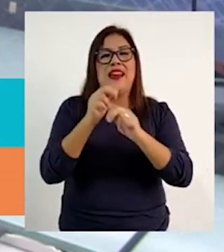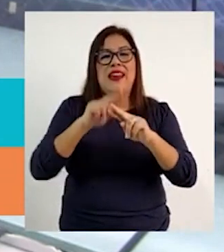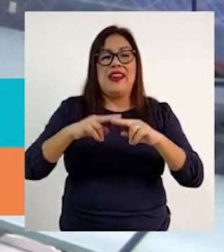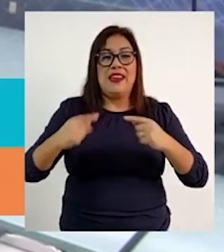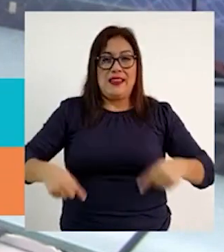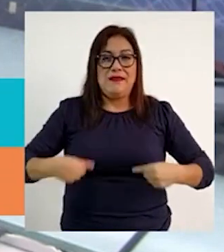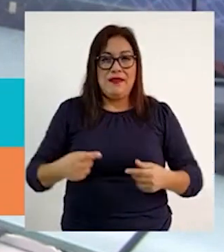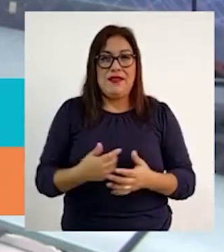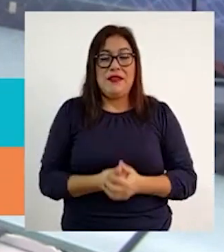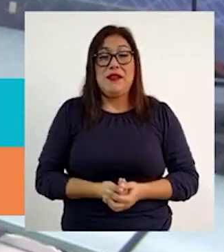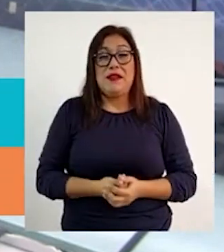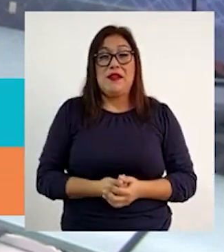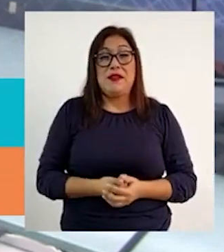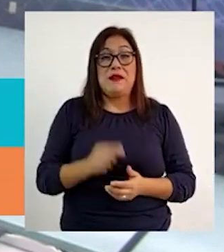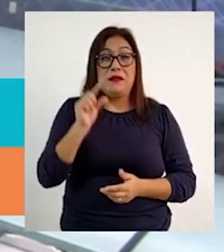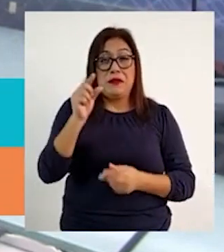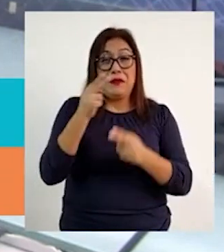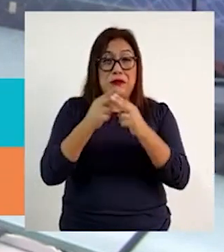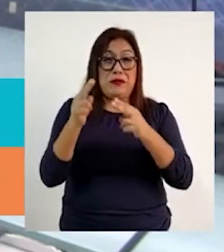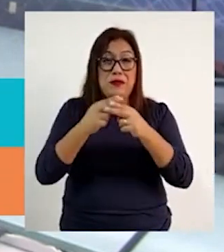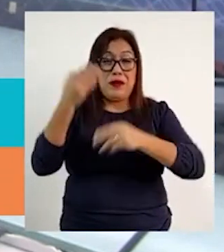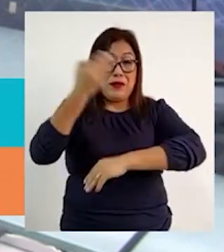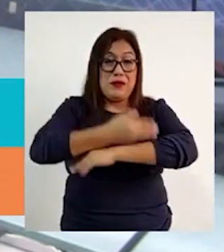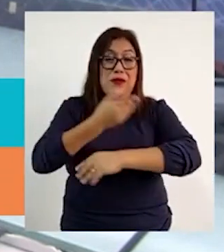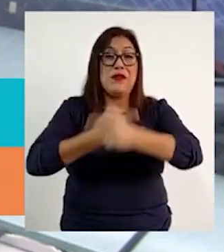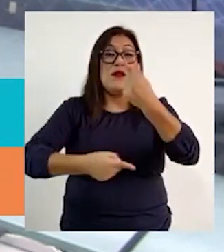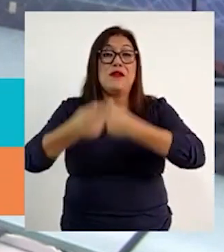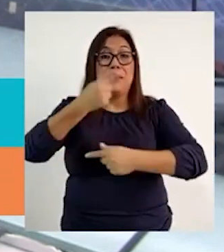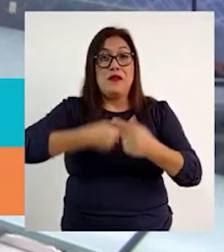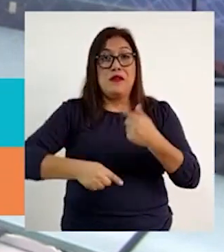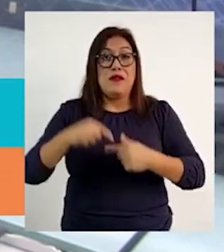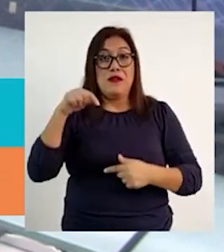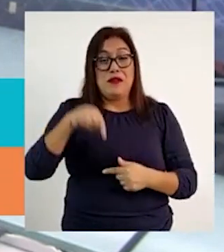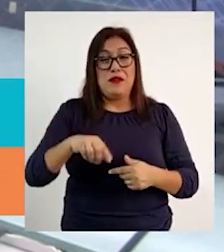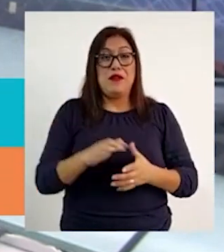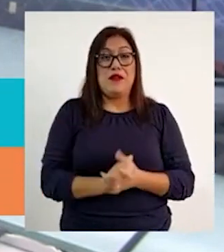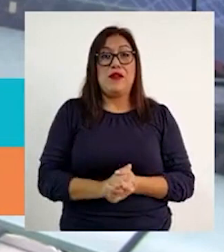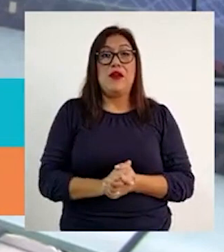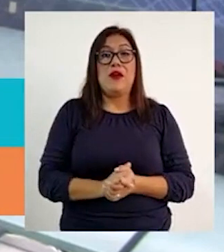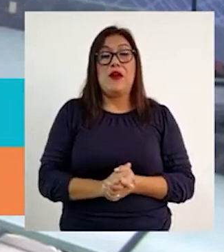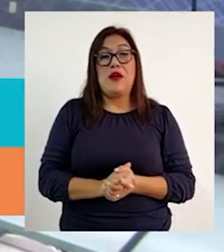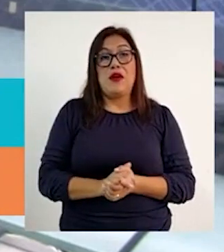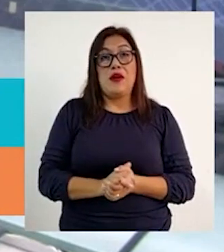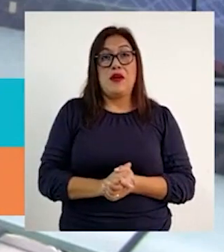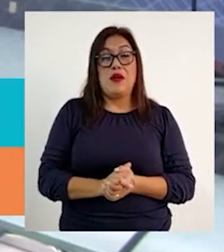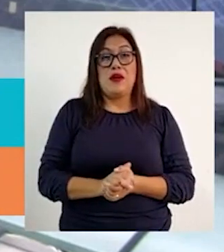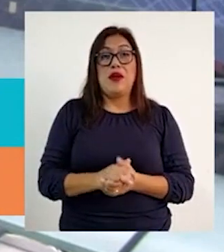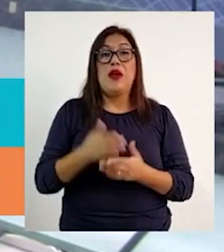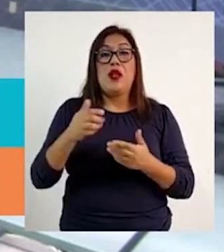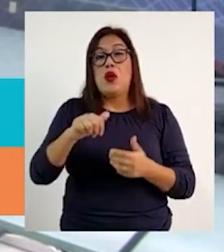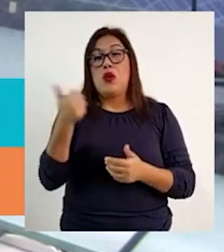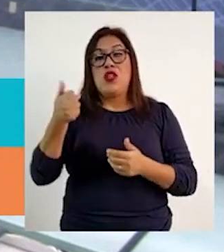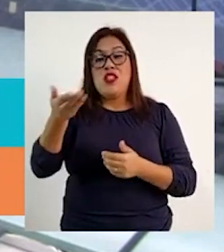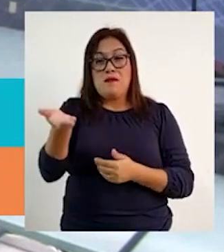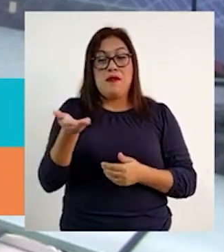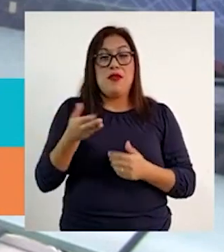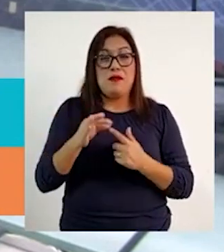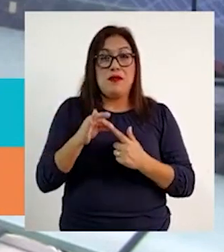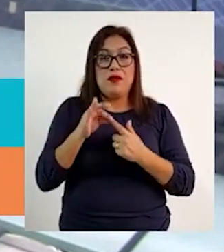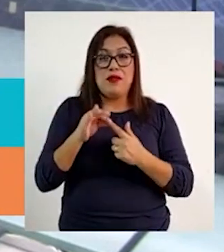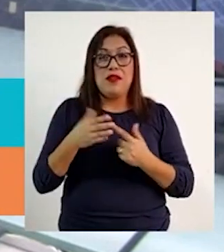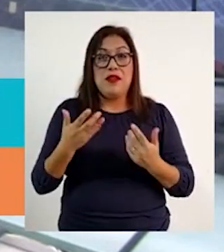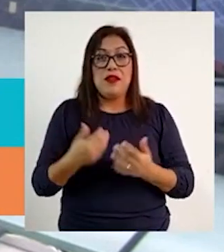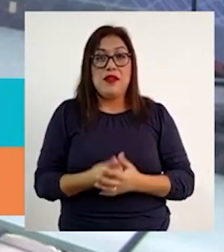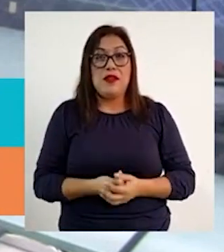vamos a ir a un pequeño corte y regresamos con nuestra invitada sobre